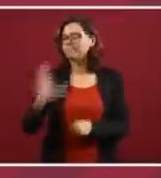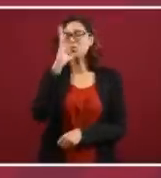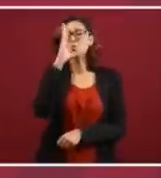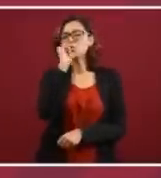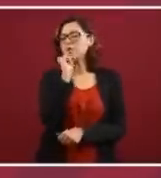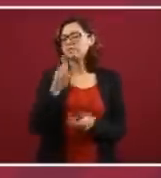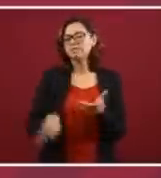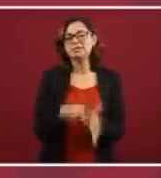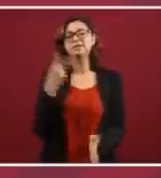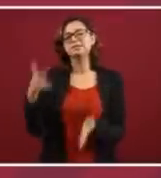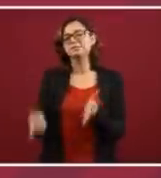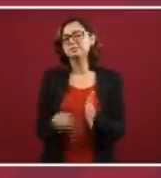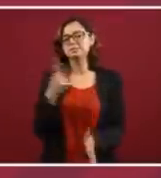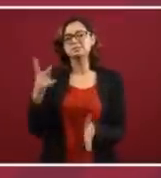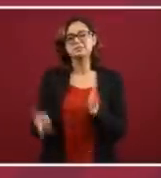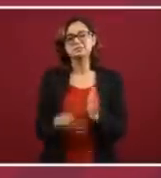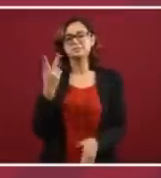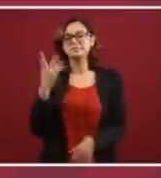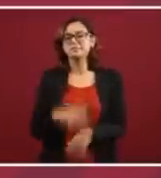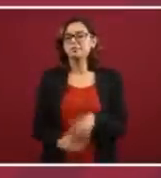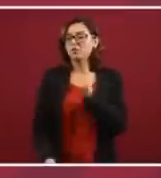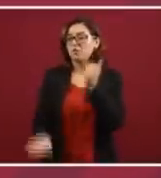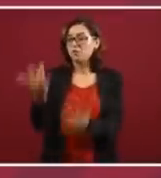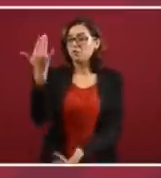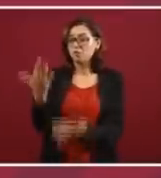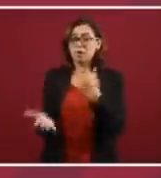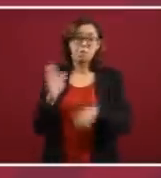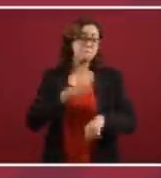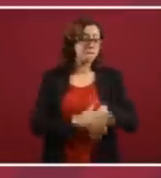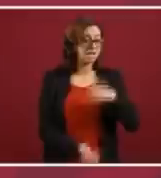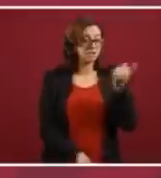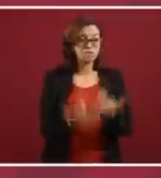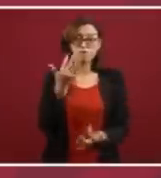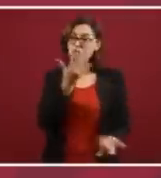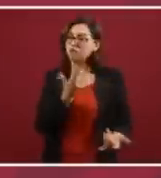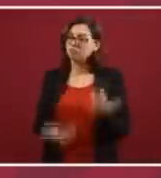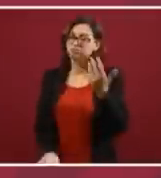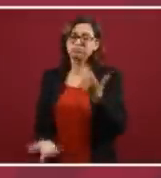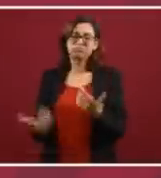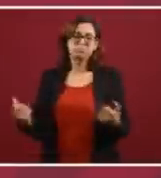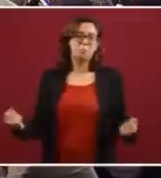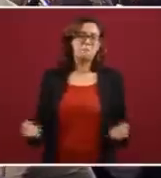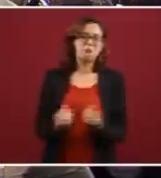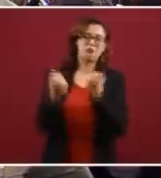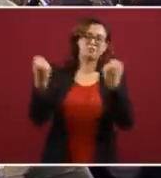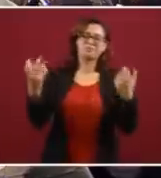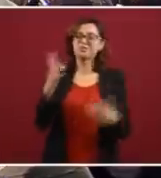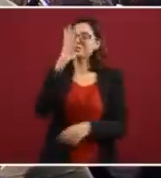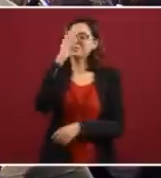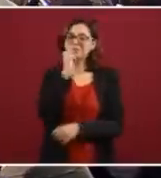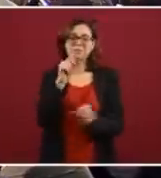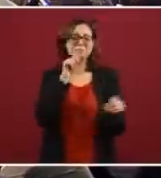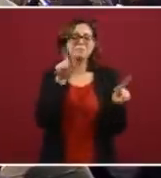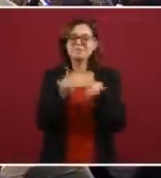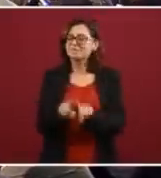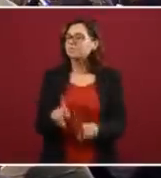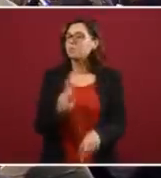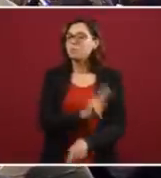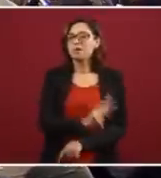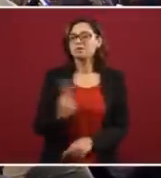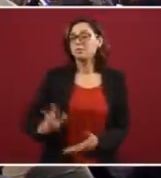repito, apagar el fuego con el fuego. No se puede enfrentar la violencia con la